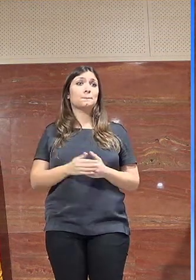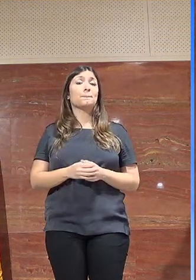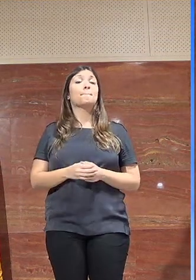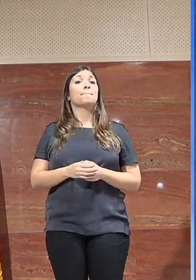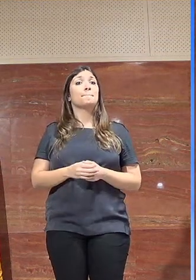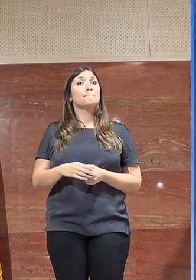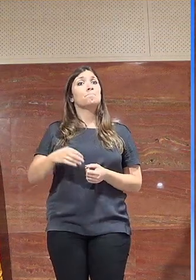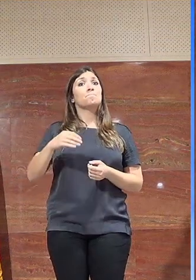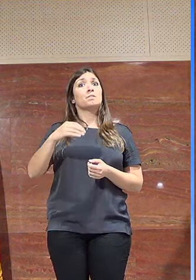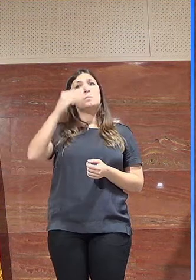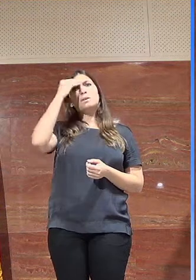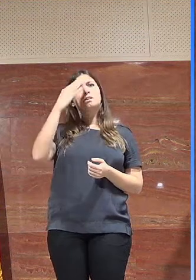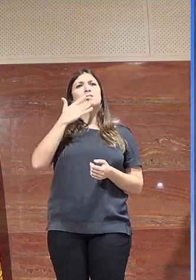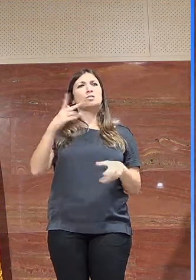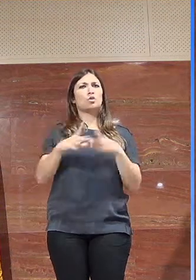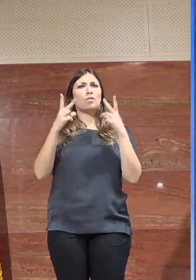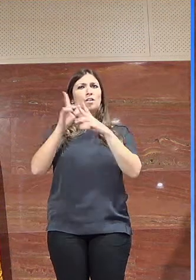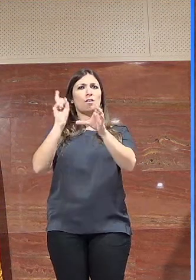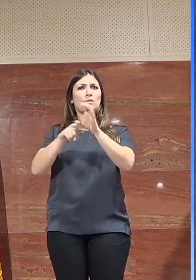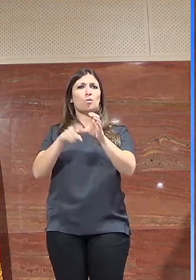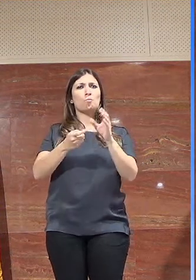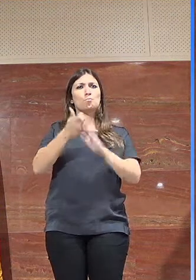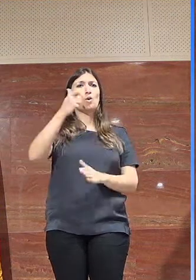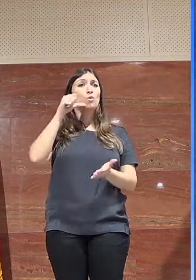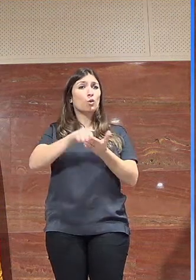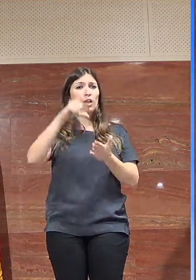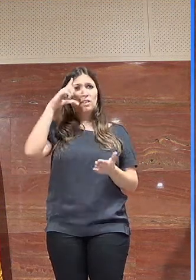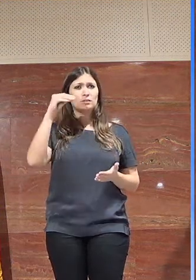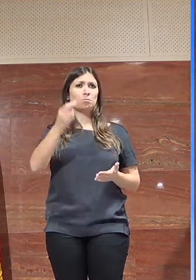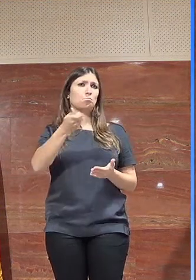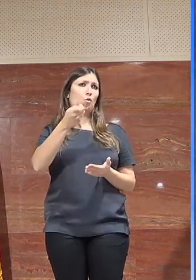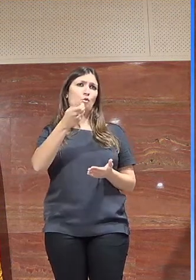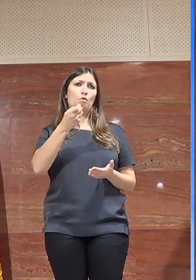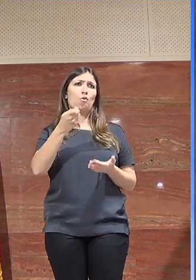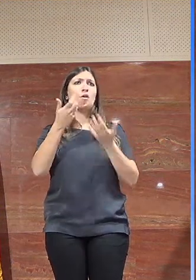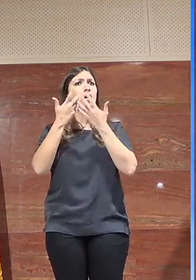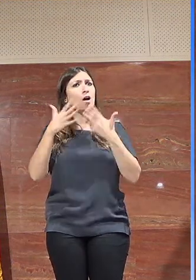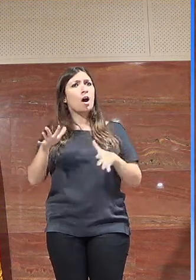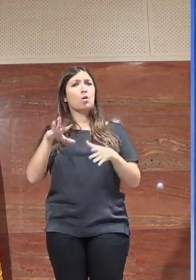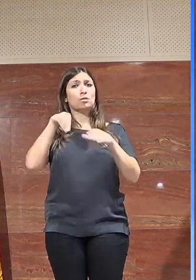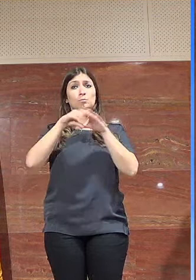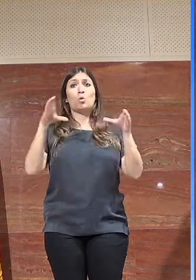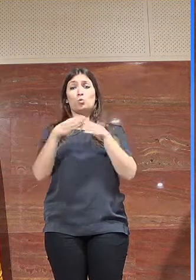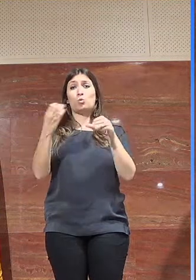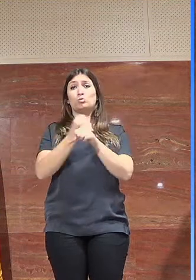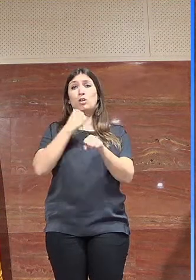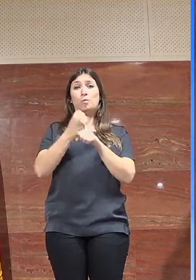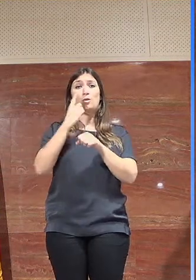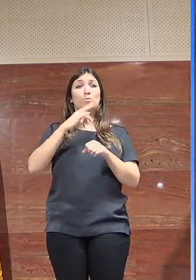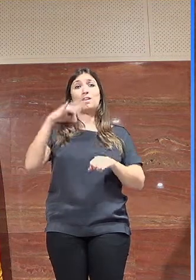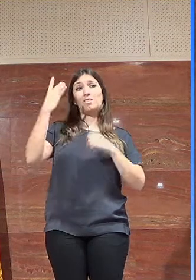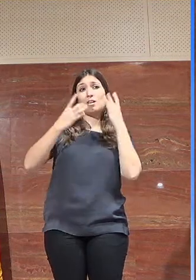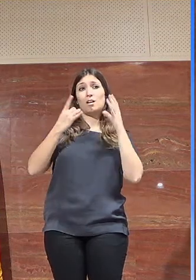Piensan que ahora participan poco, sobre todo en lo que tiene que ver con ciudad inteligente, aunque suelen ser parte del equipo de trabajo de las